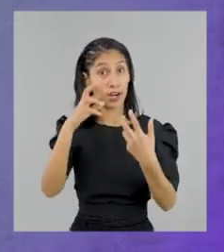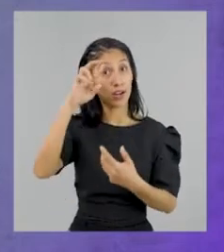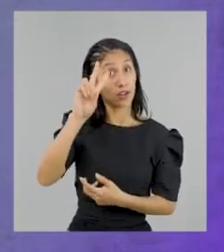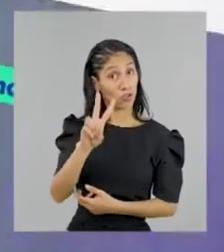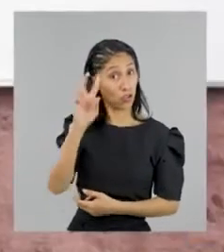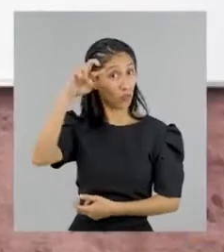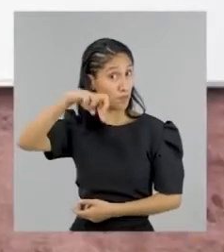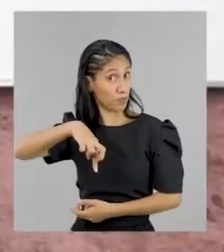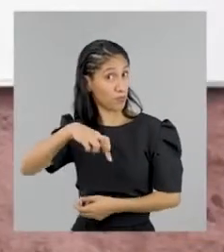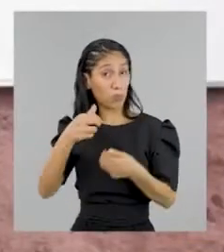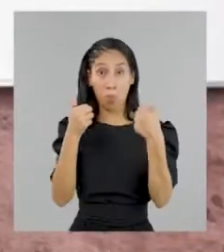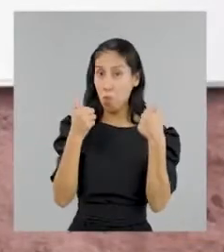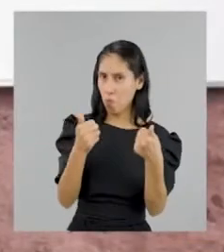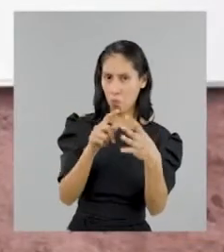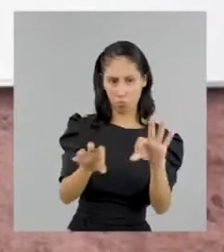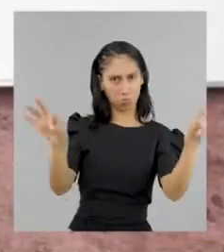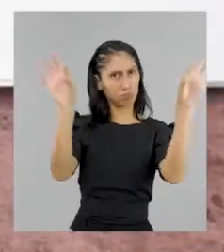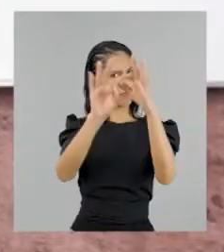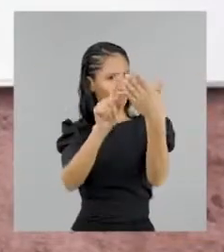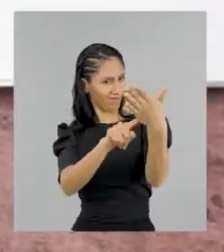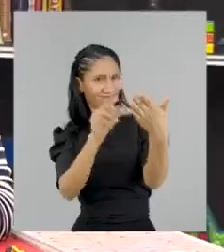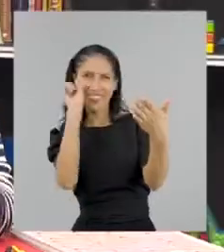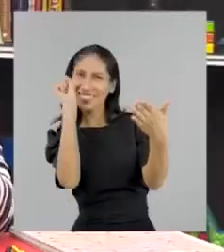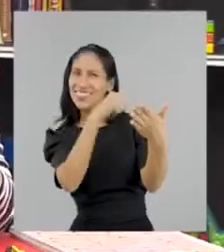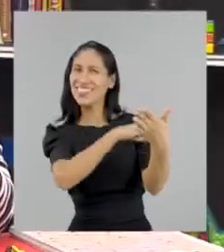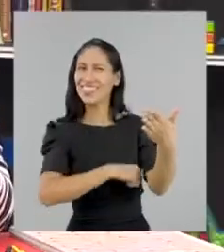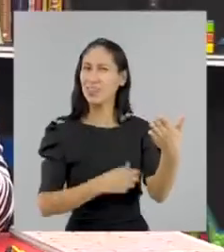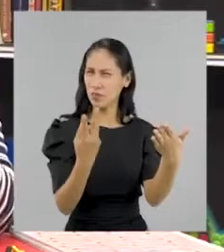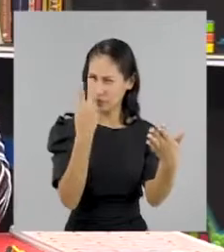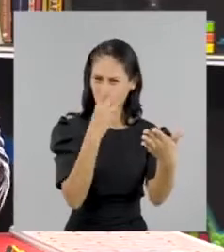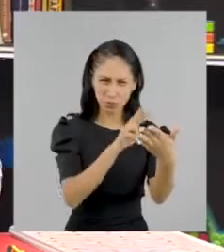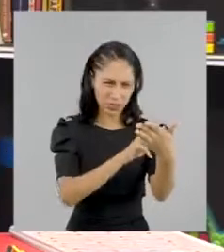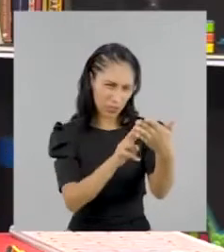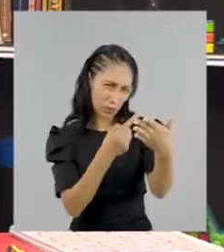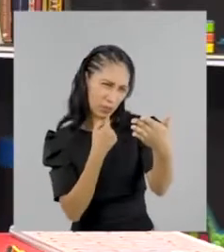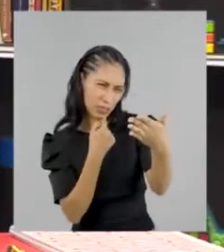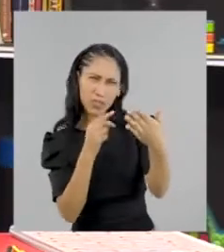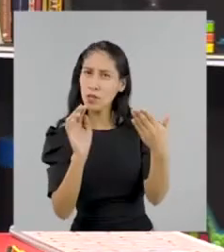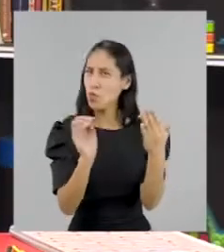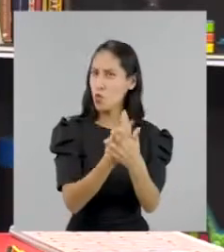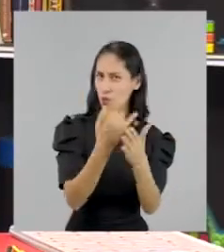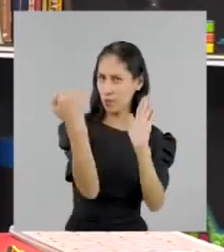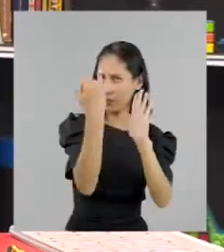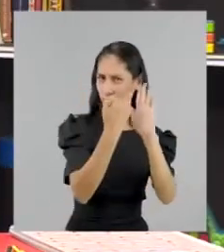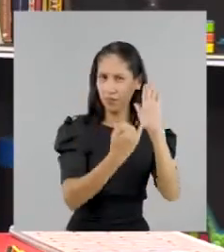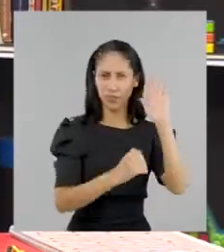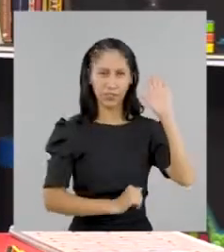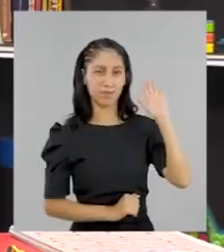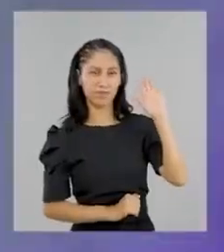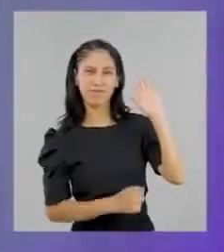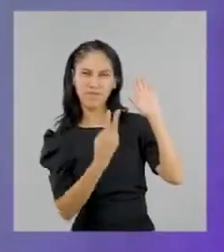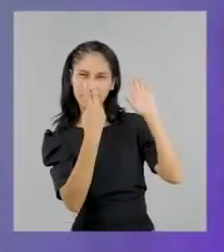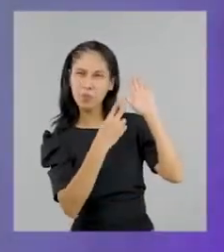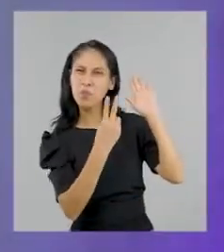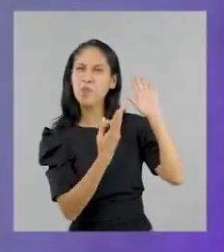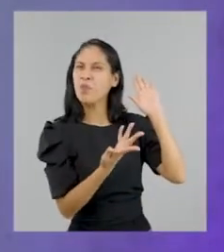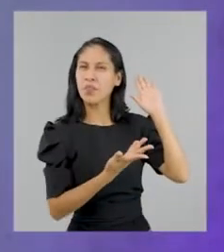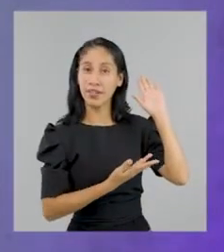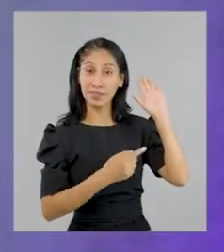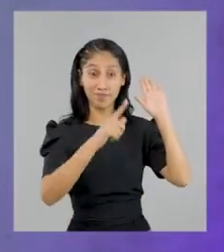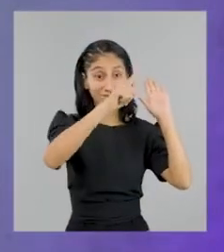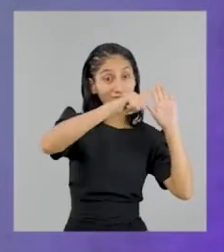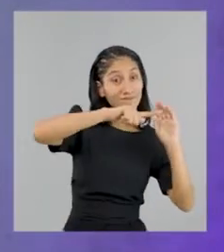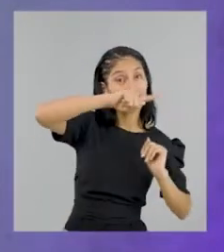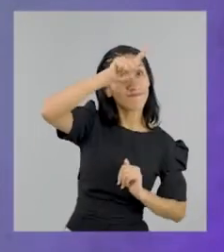2pi. ¡Qué interesante este tema! Claro que sí. Observa esta nueva gráfica. Se trata